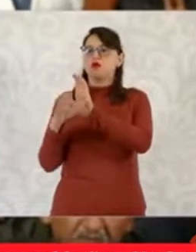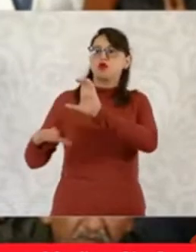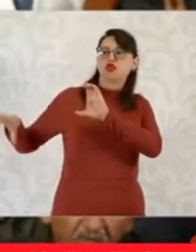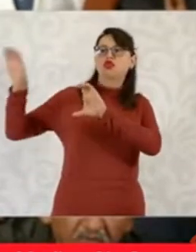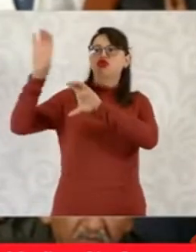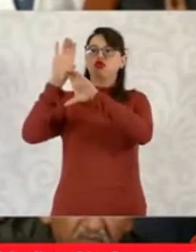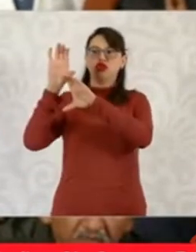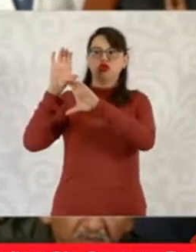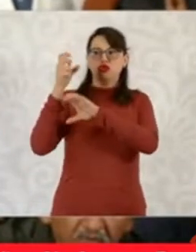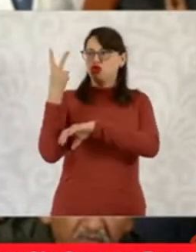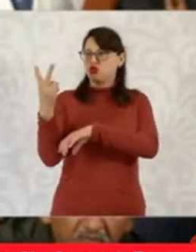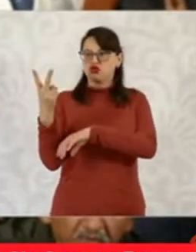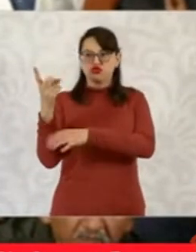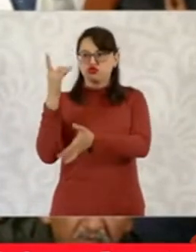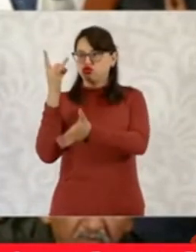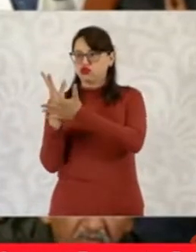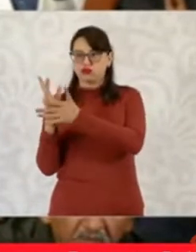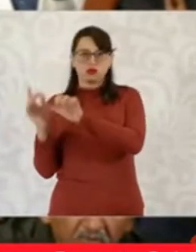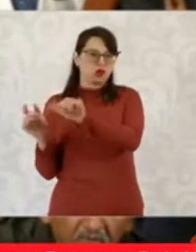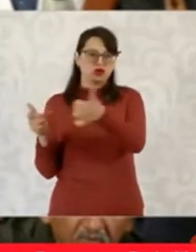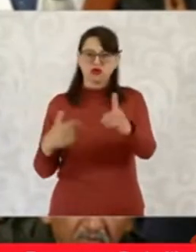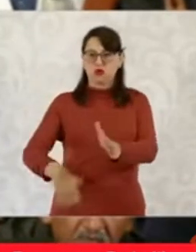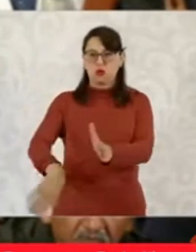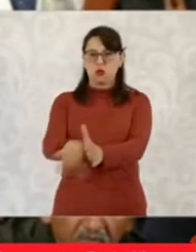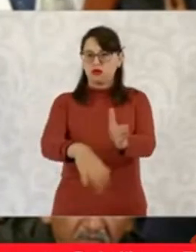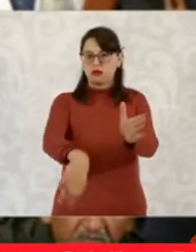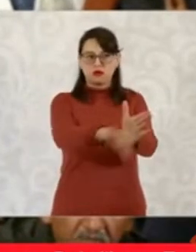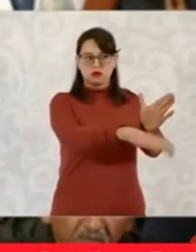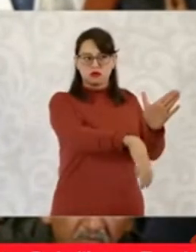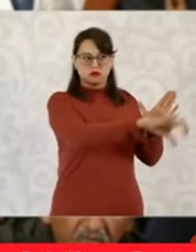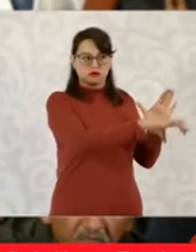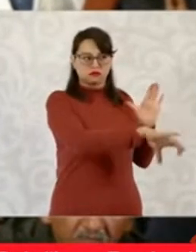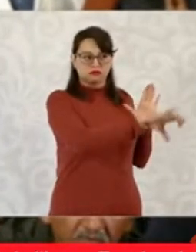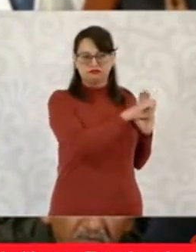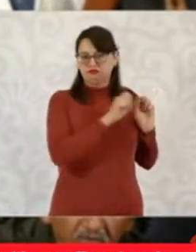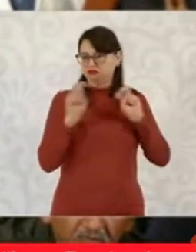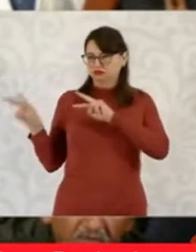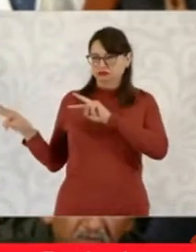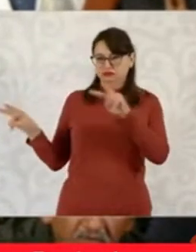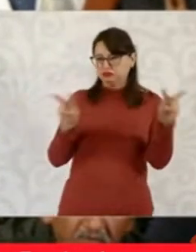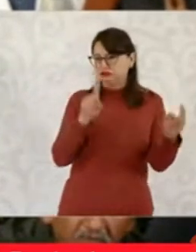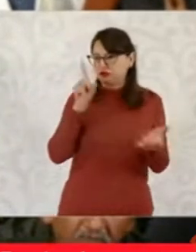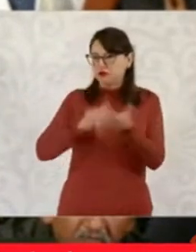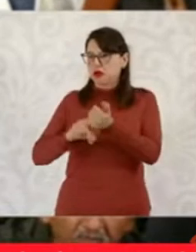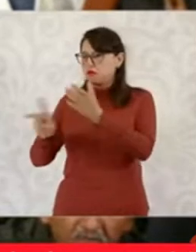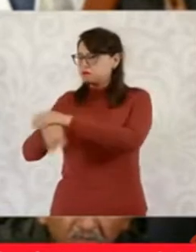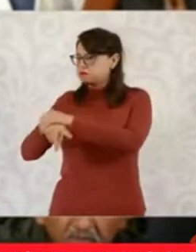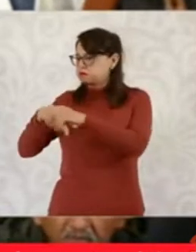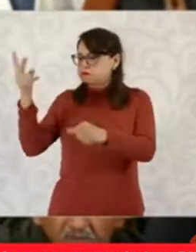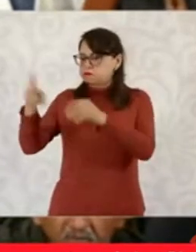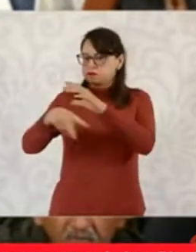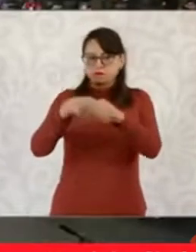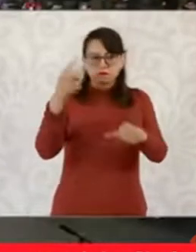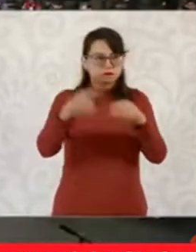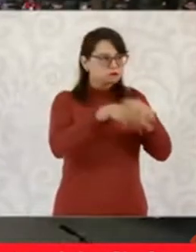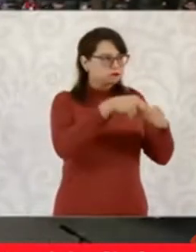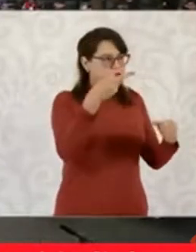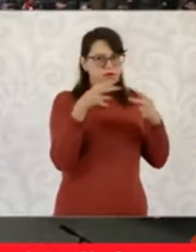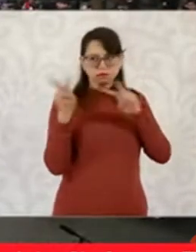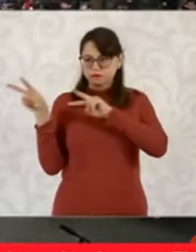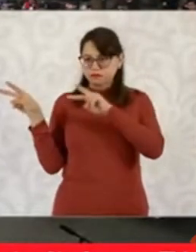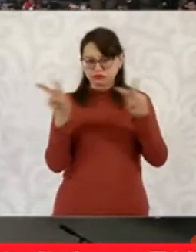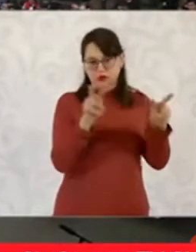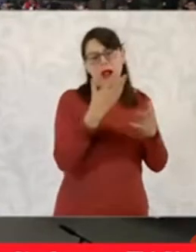nada, no alcancé a ver que hubiese algo ahí. Todo esto, quiero aclarar, paréntesis, todo esto lo